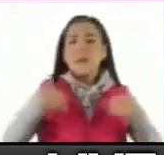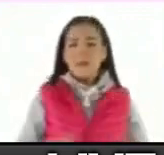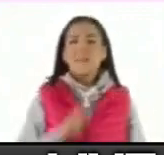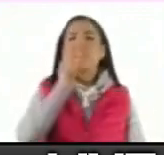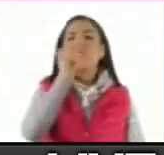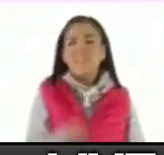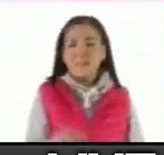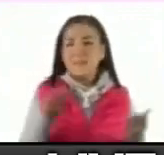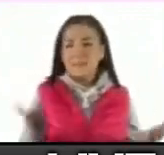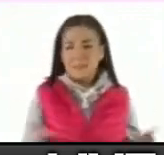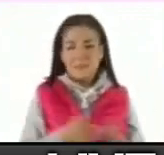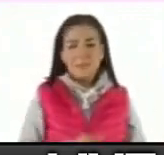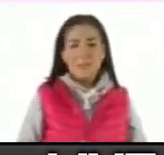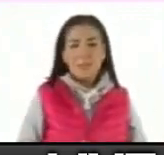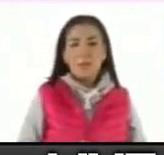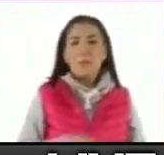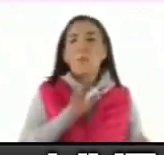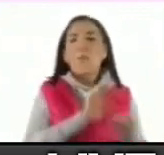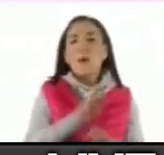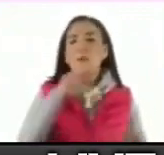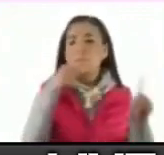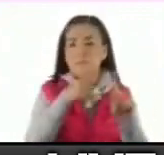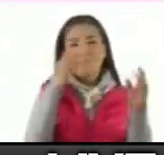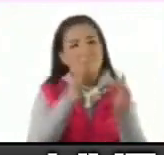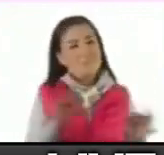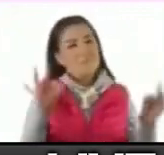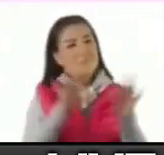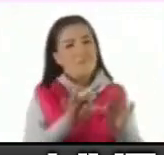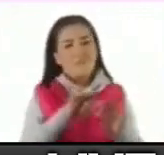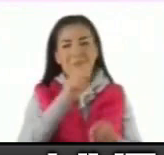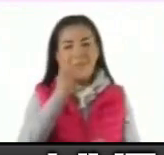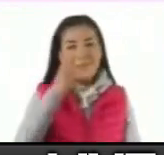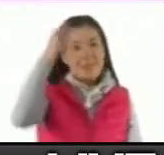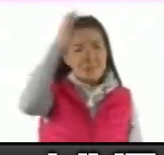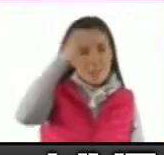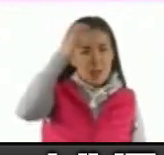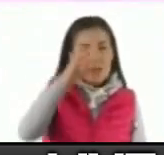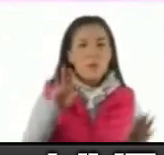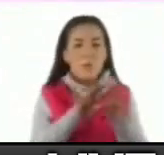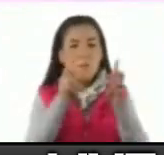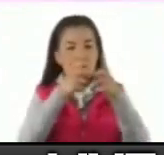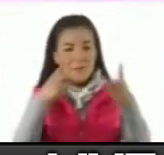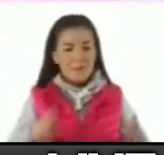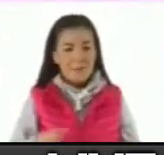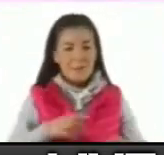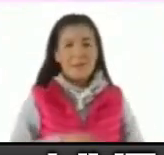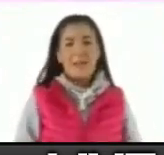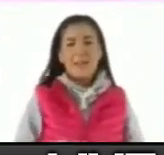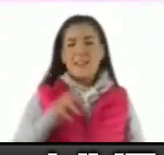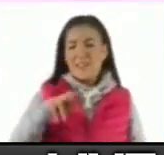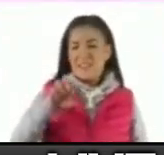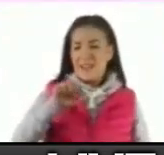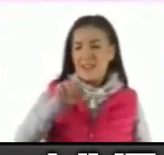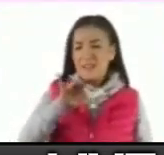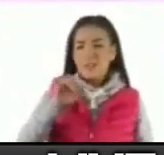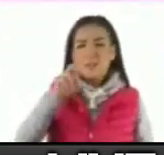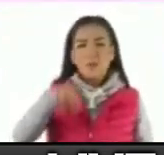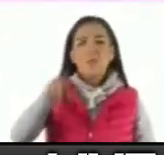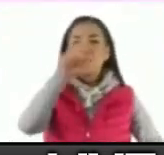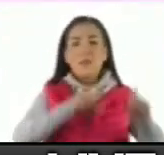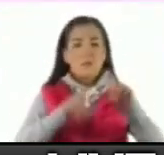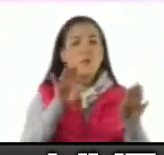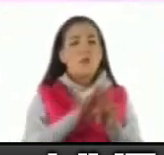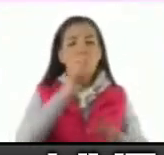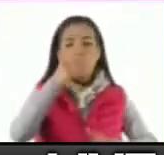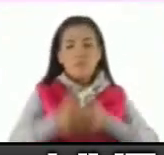estas. Es un aspecto muy importante de la ciencia y su desarrollo. Una reacción química es un proceso por el